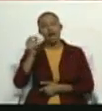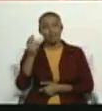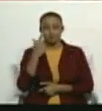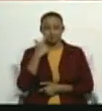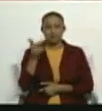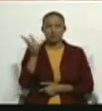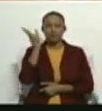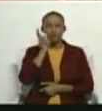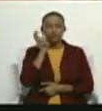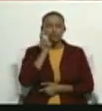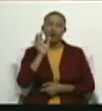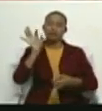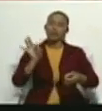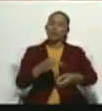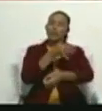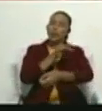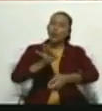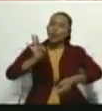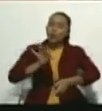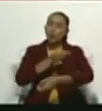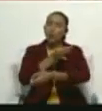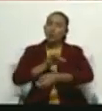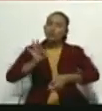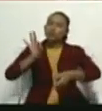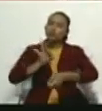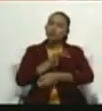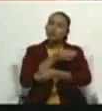este fondo musical. Es